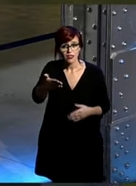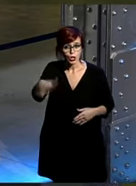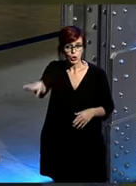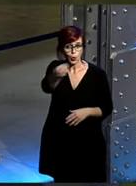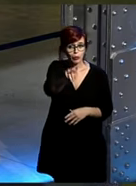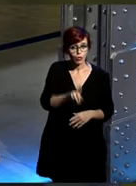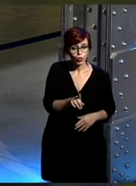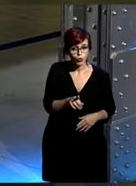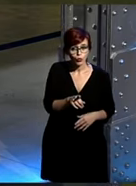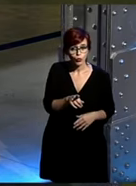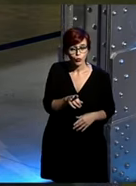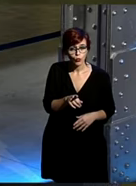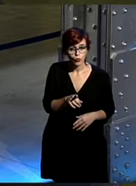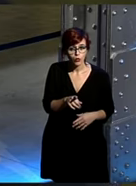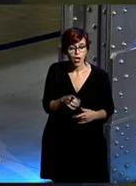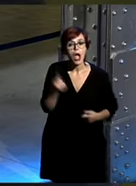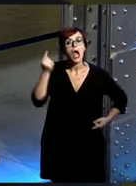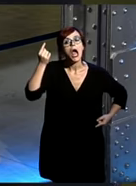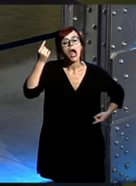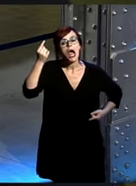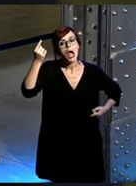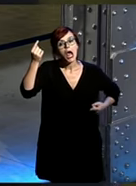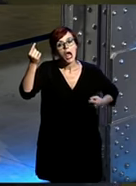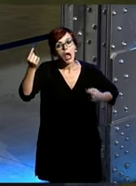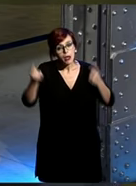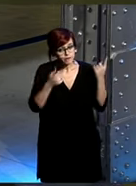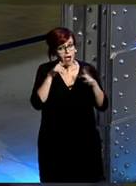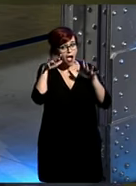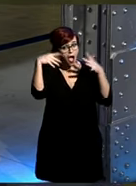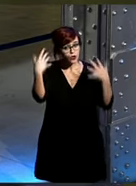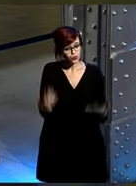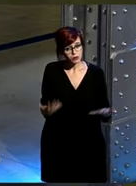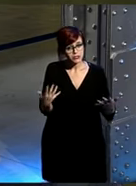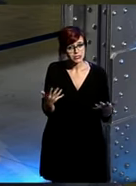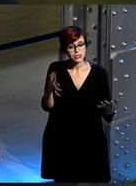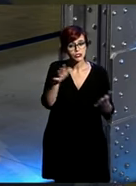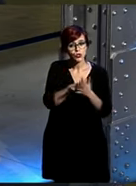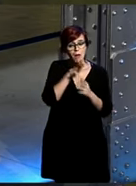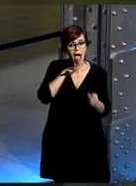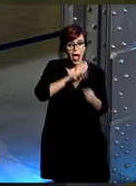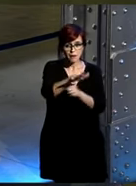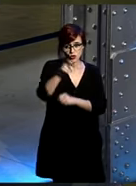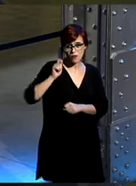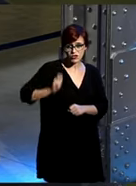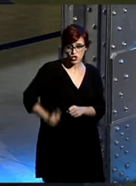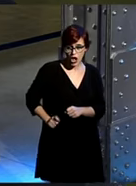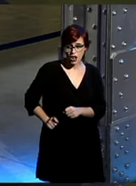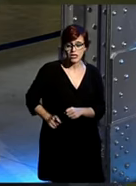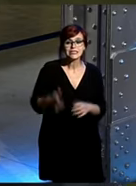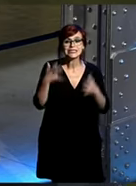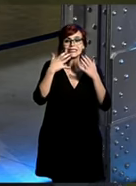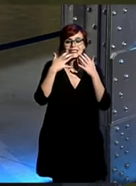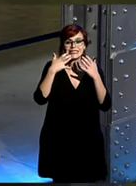puedo entender. Hoy en día, en la mayor parte de ámbitos profesionales, en las que no se requiere